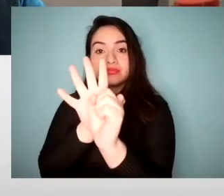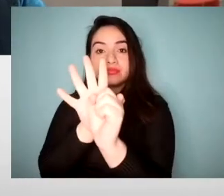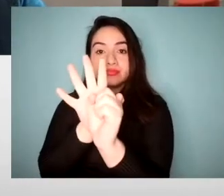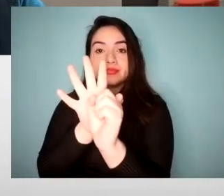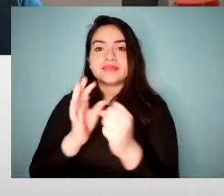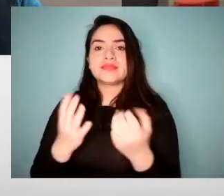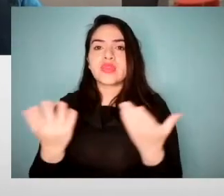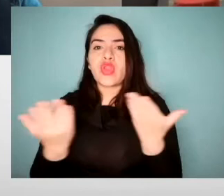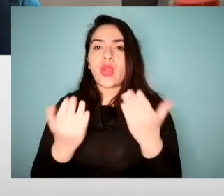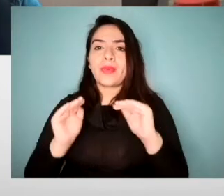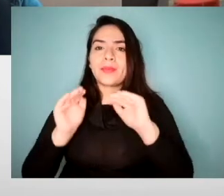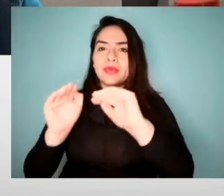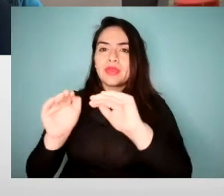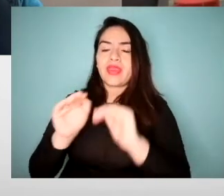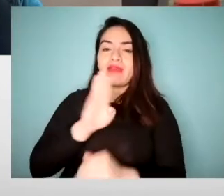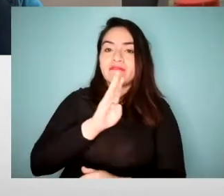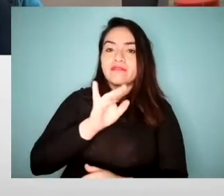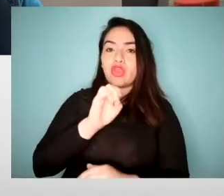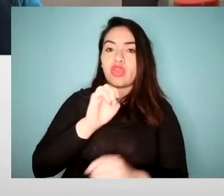la bioinformática en este momento?